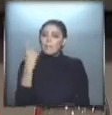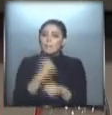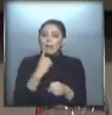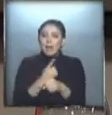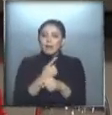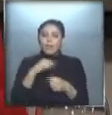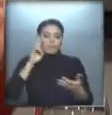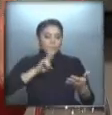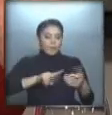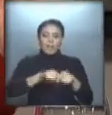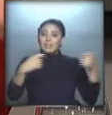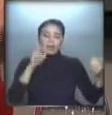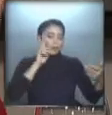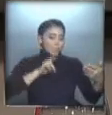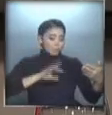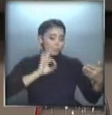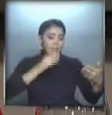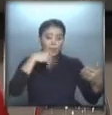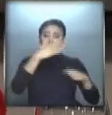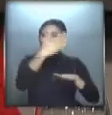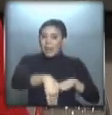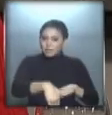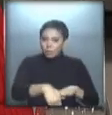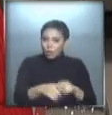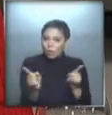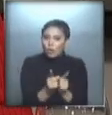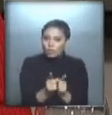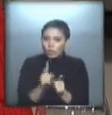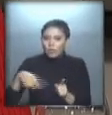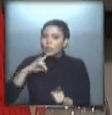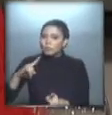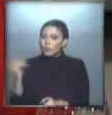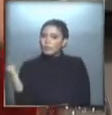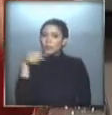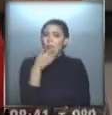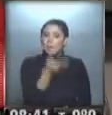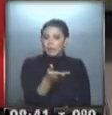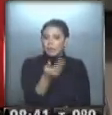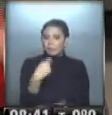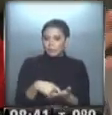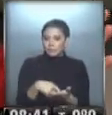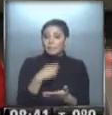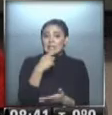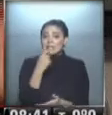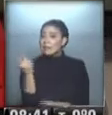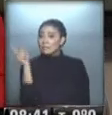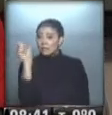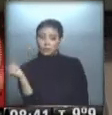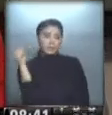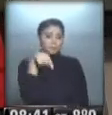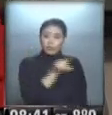publicado en un diario y ponerle un plazo muy exiguo para que se presenten a reclamar y diciéndole que el que no se presentó